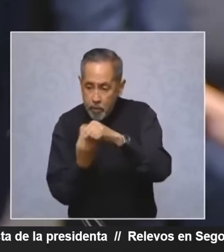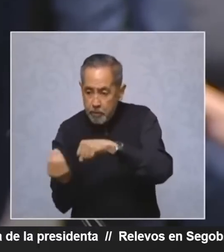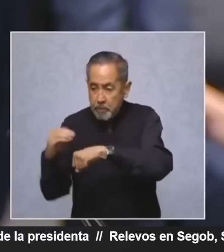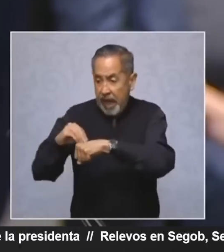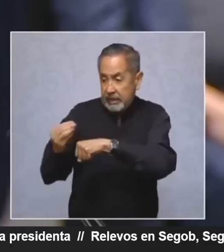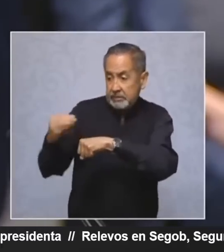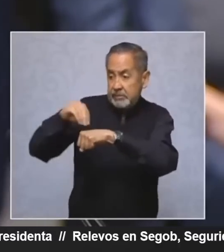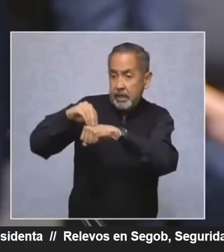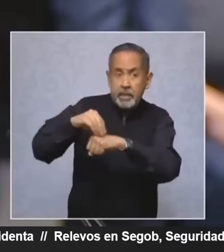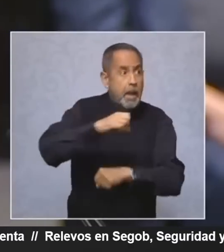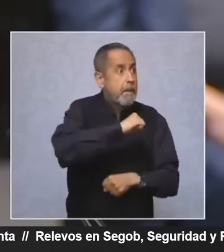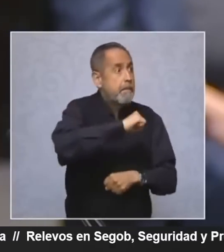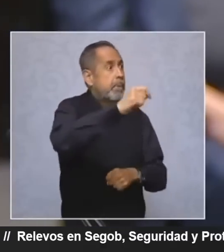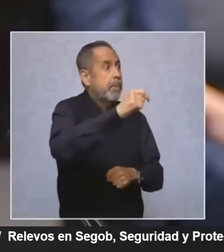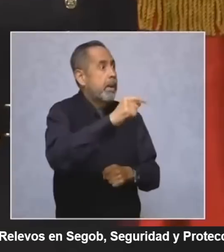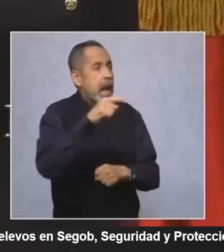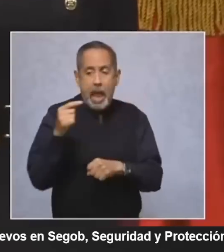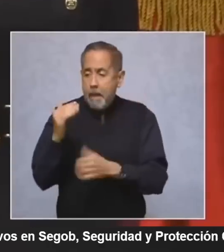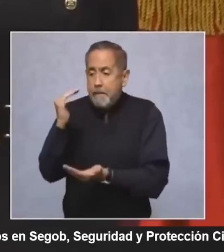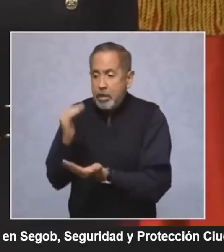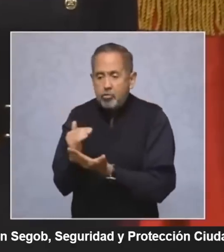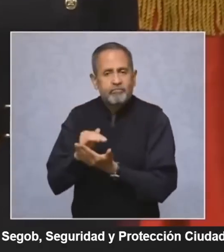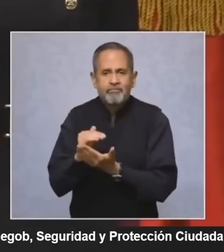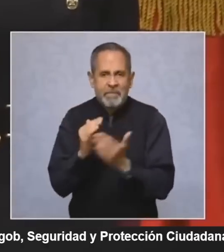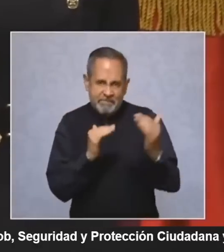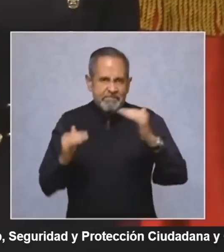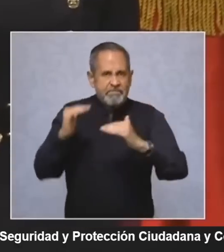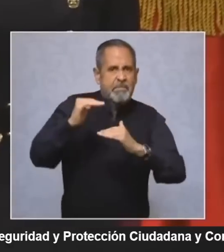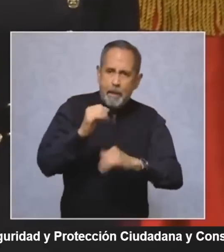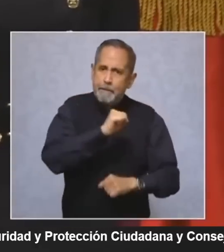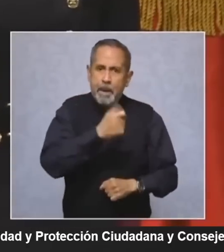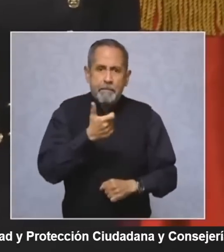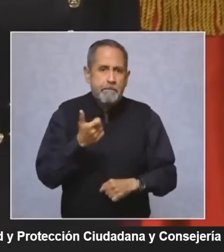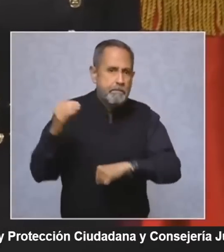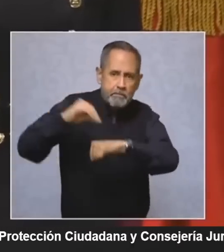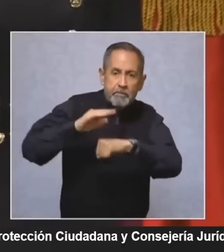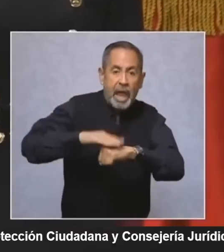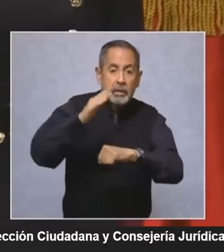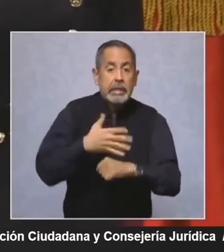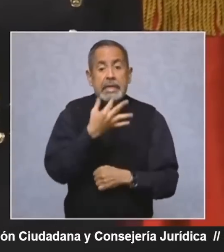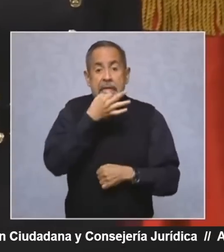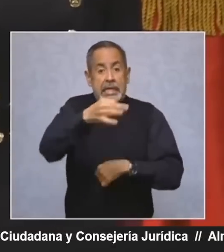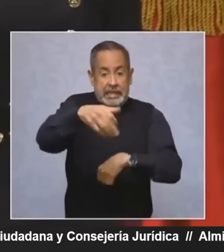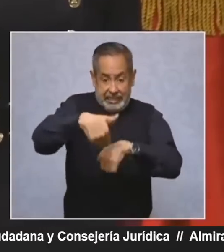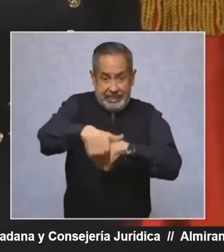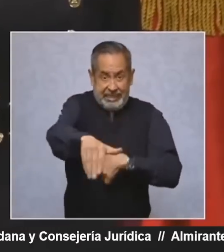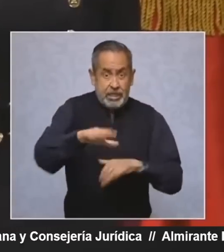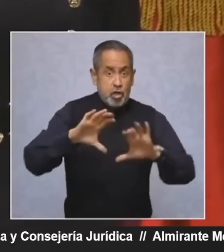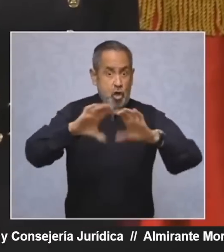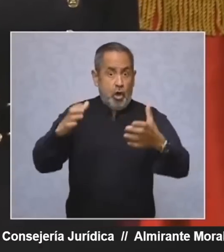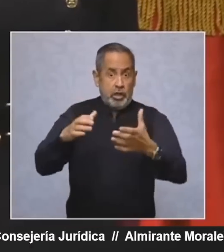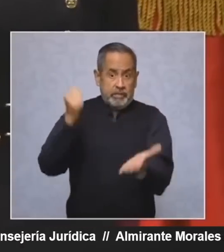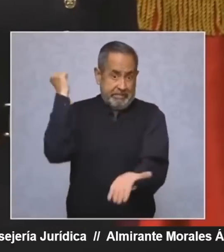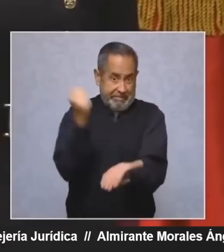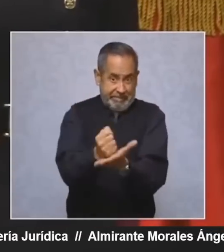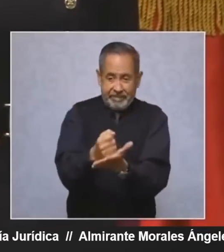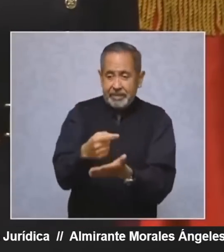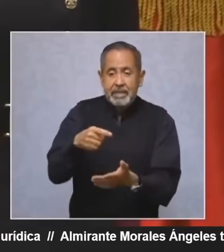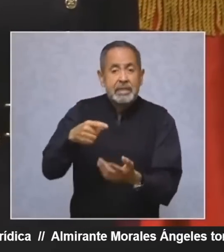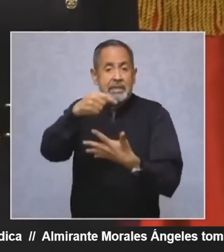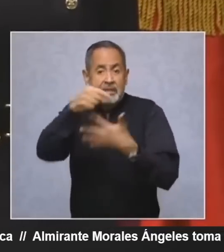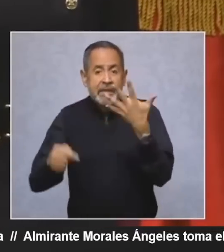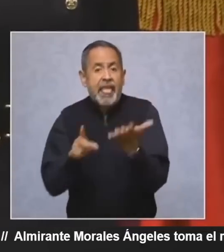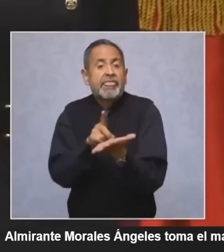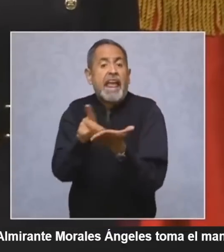por debajo de la inflación. Además, está por aprobarse en el Congreso que estos derechos se